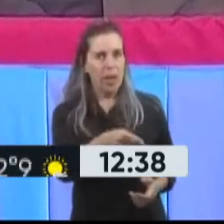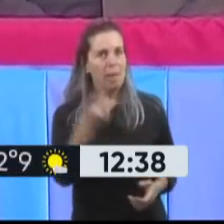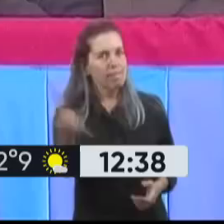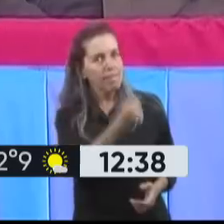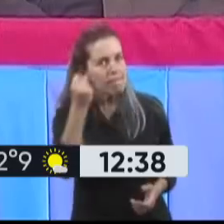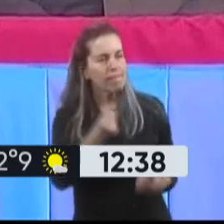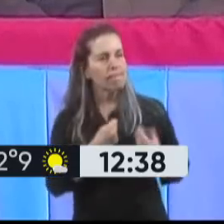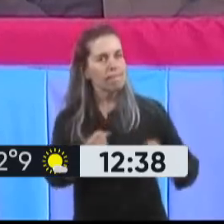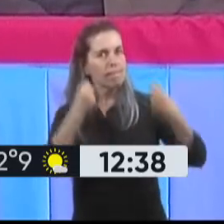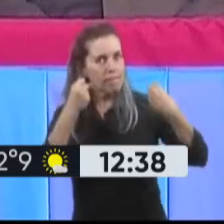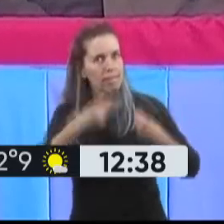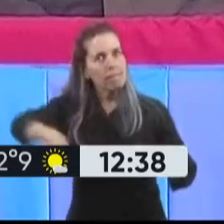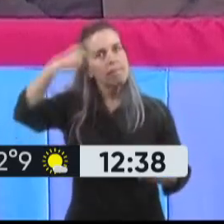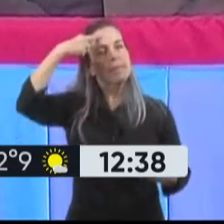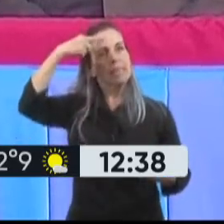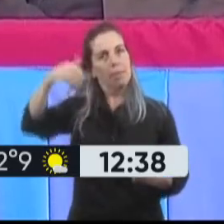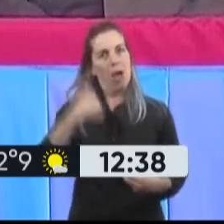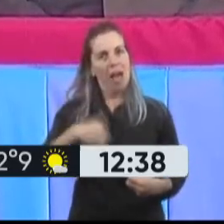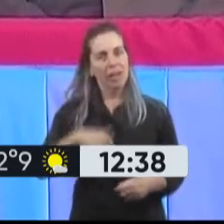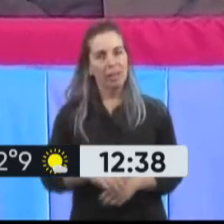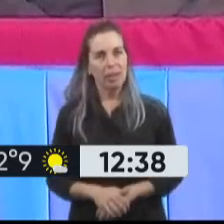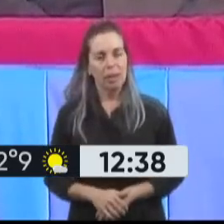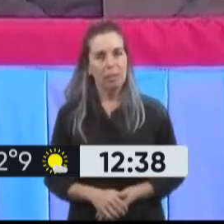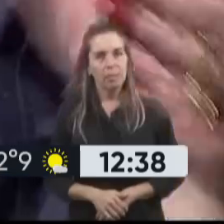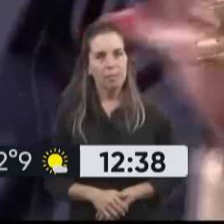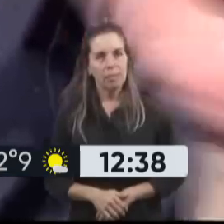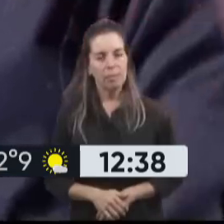las astas y apostemos a la Argentina.